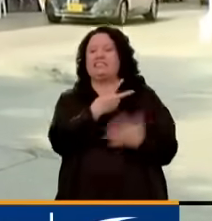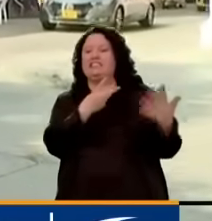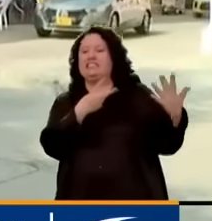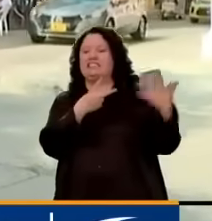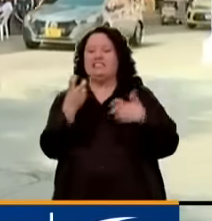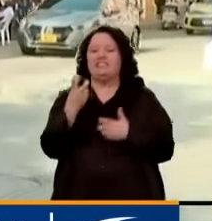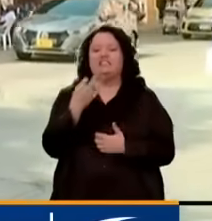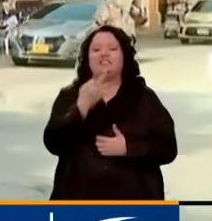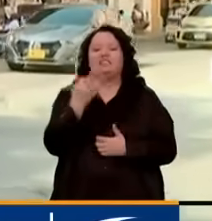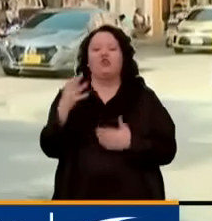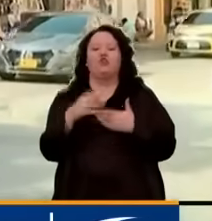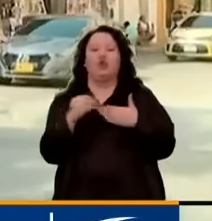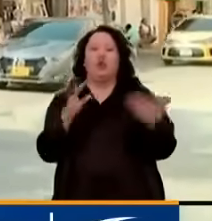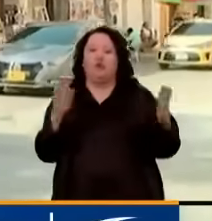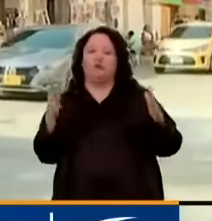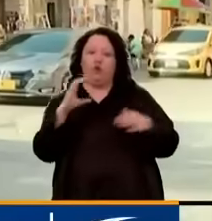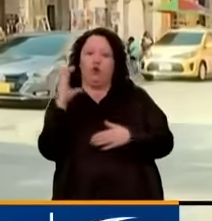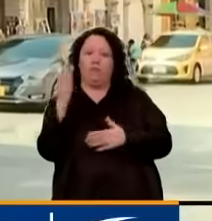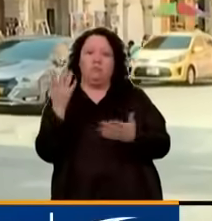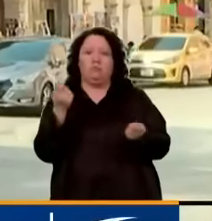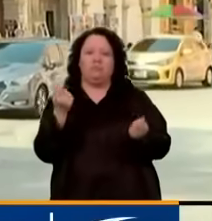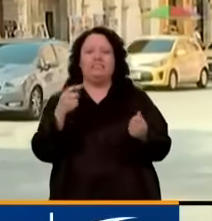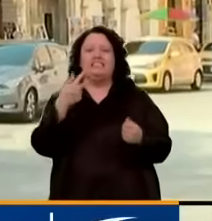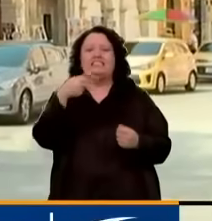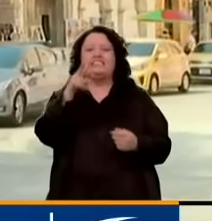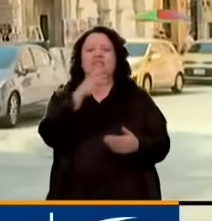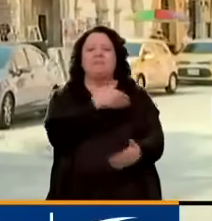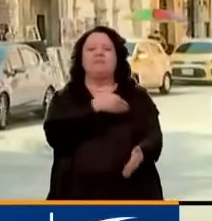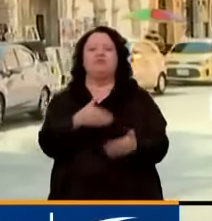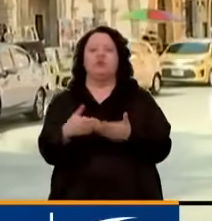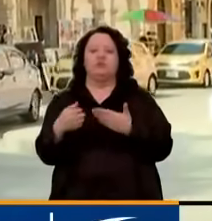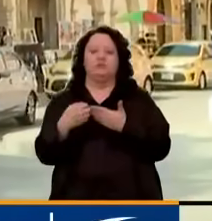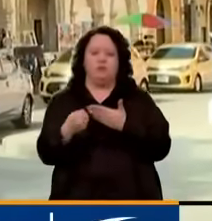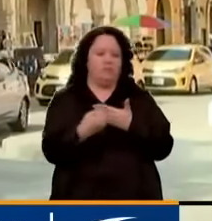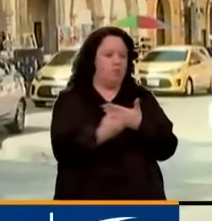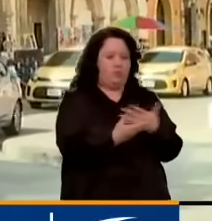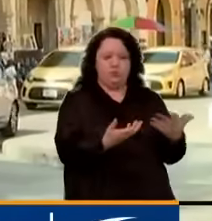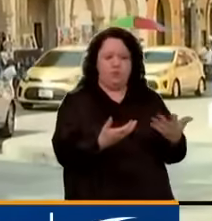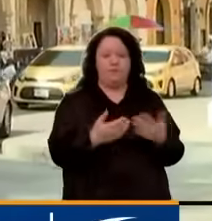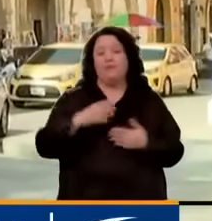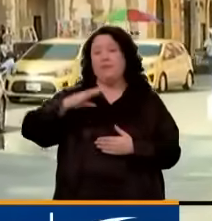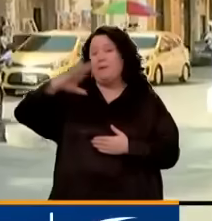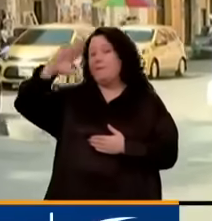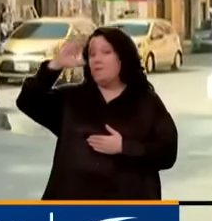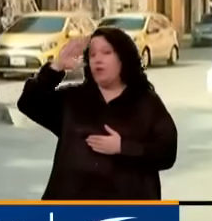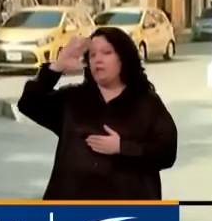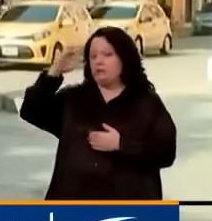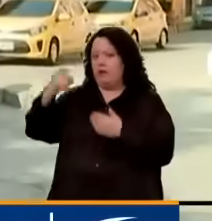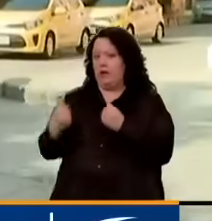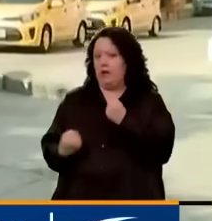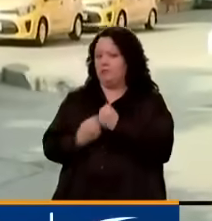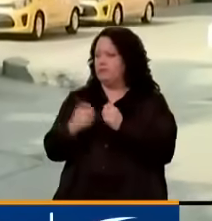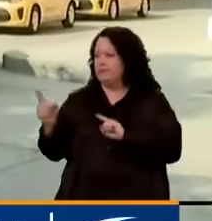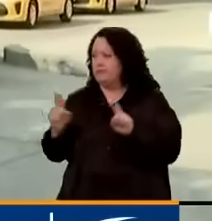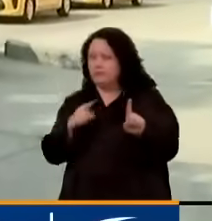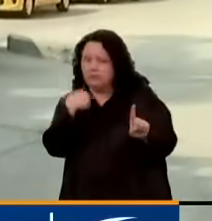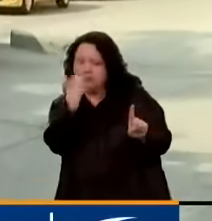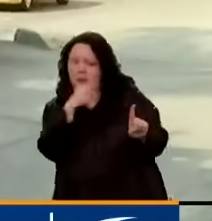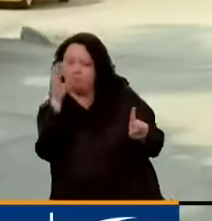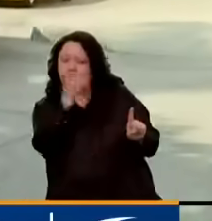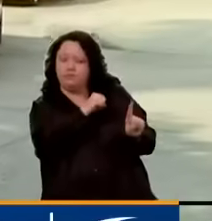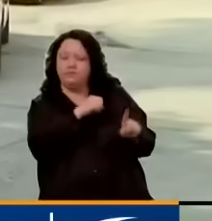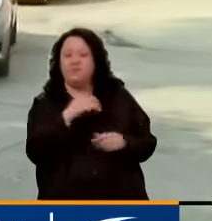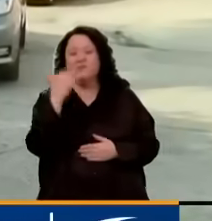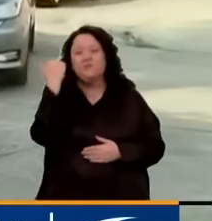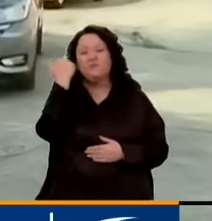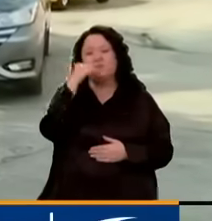$3,733, es decir, cerca de 17 millones de pesos. Con el apoyo de la policía logró identificar al cochero, a la mujer que